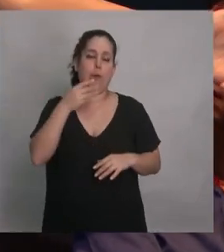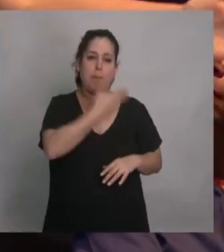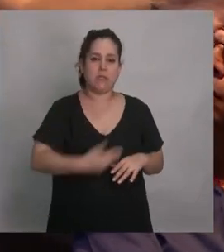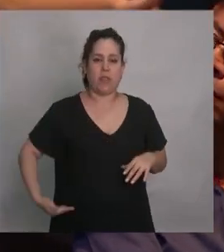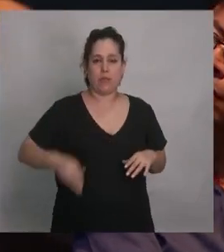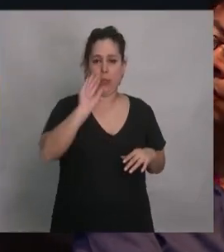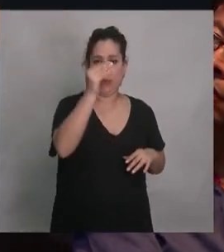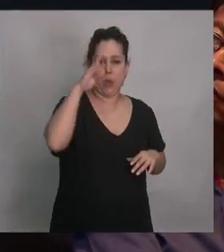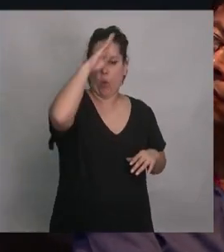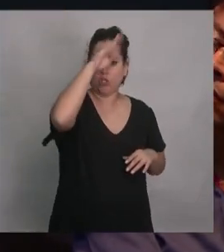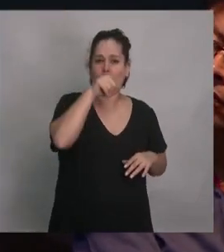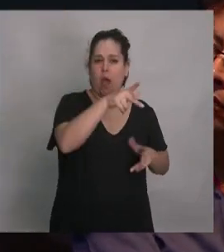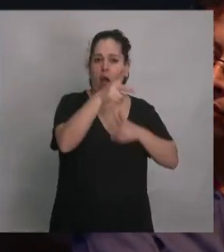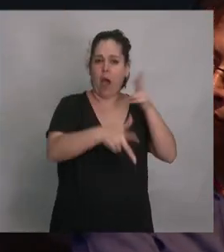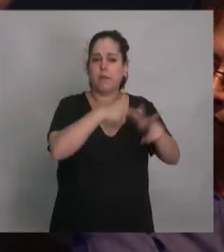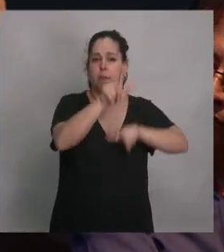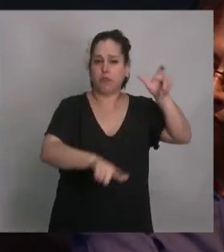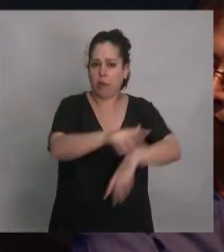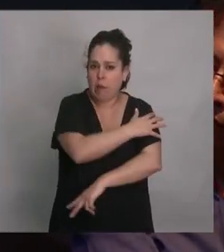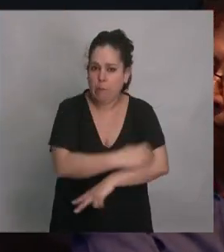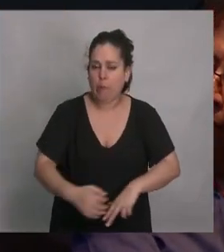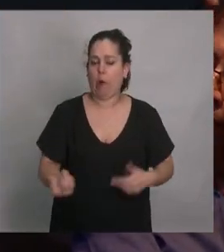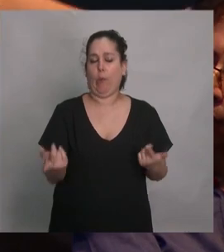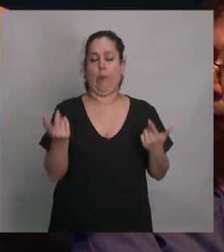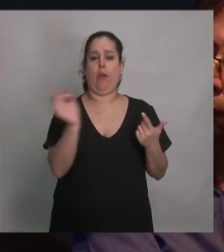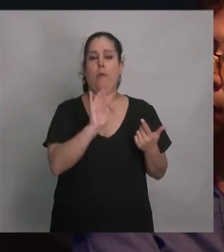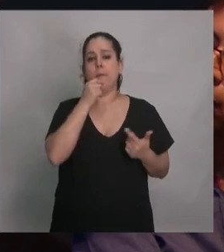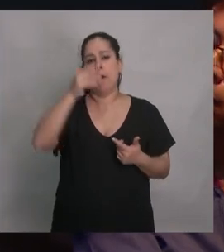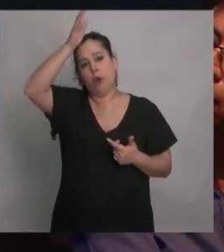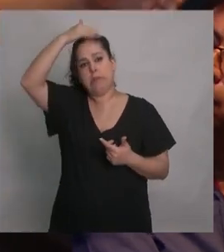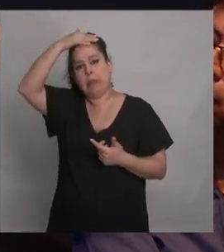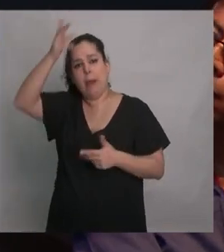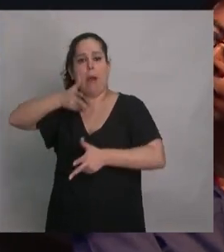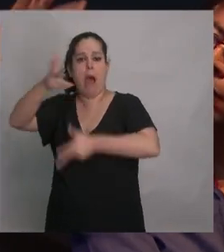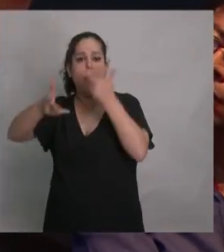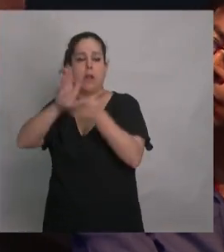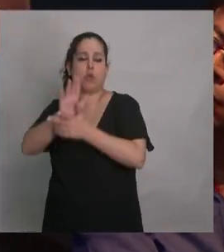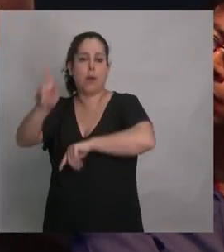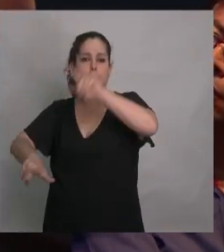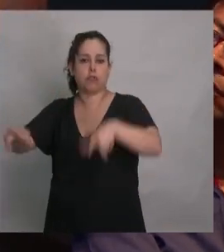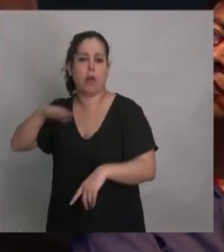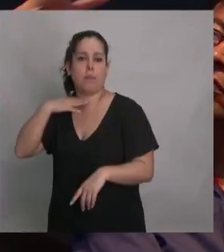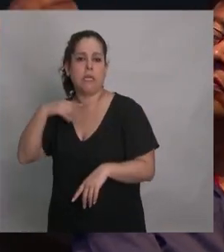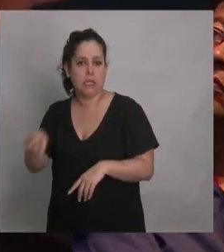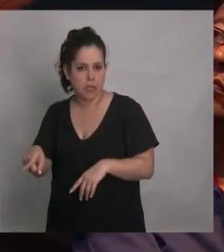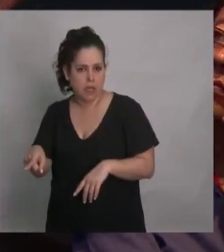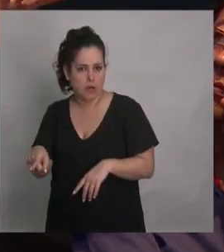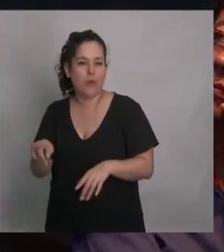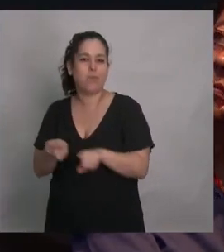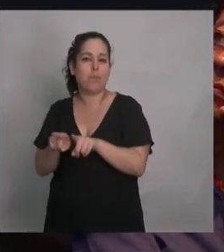las favelas, o Trump habla de los mexicanos y del muro, bodes, chivos